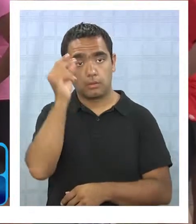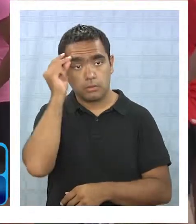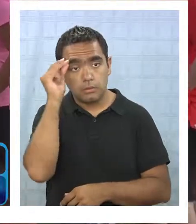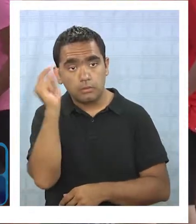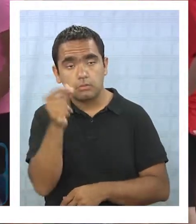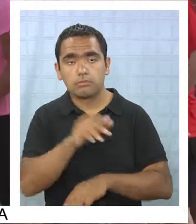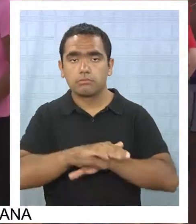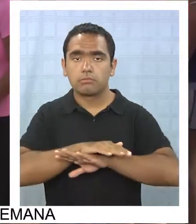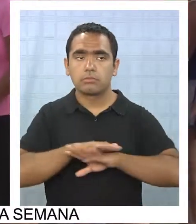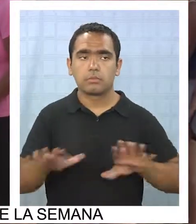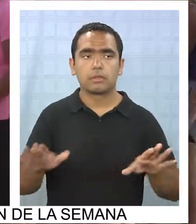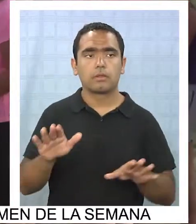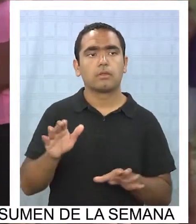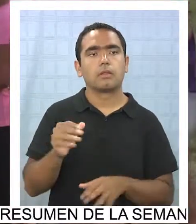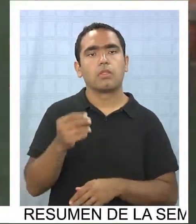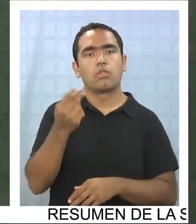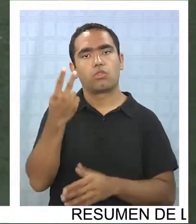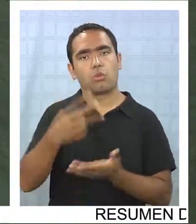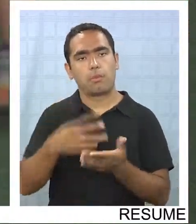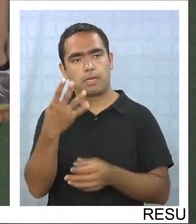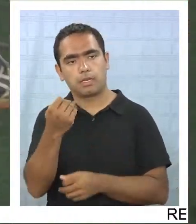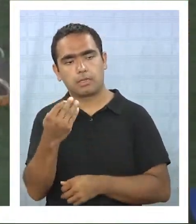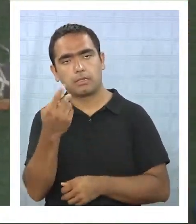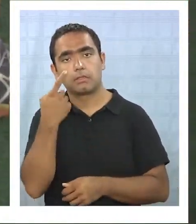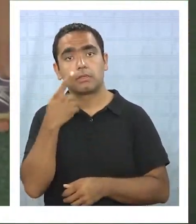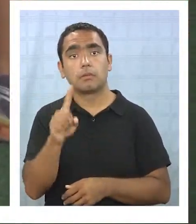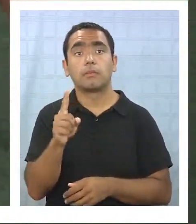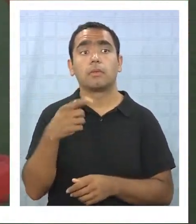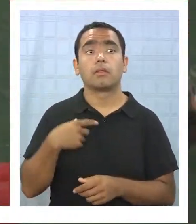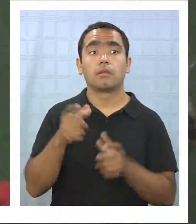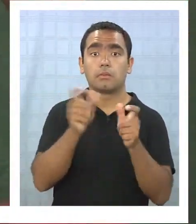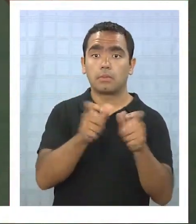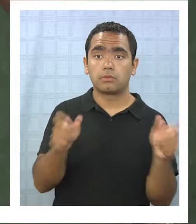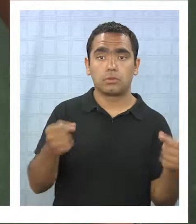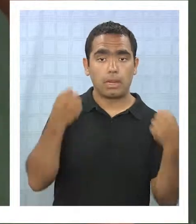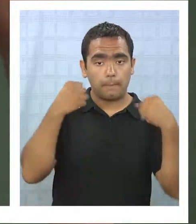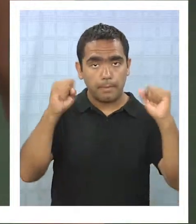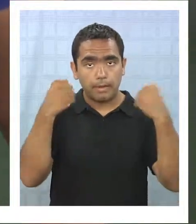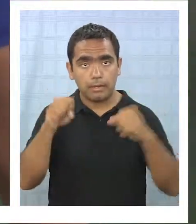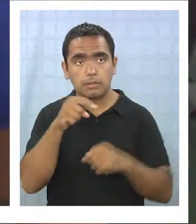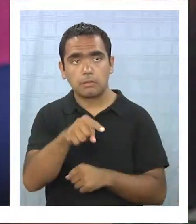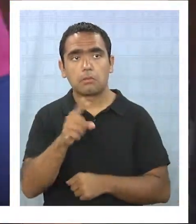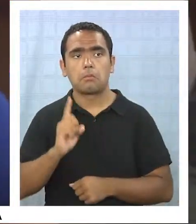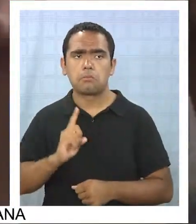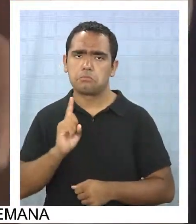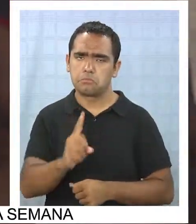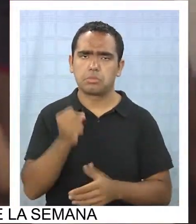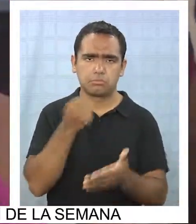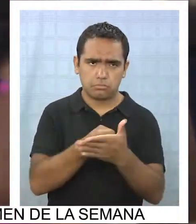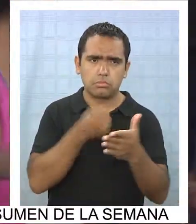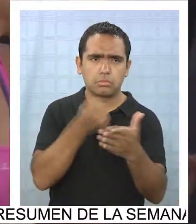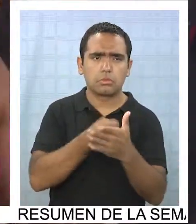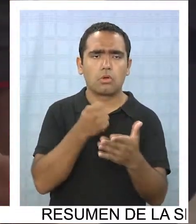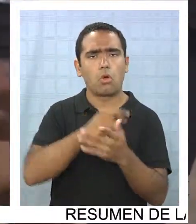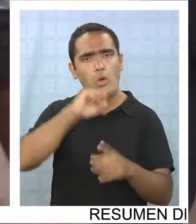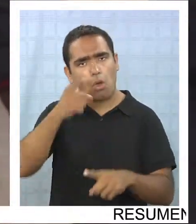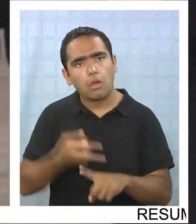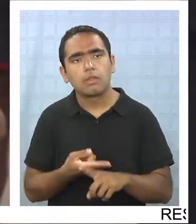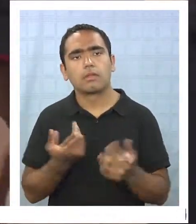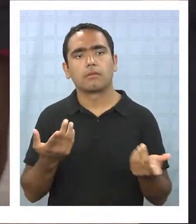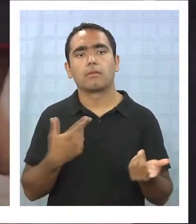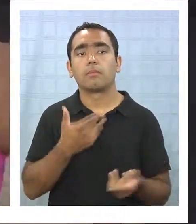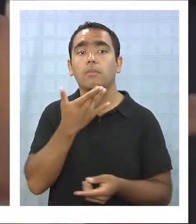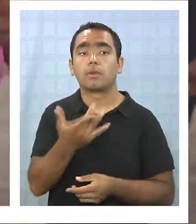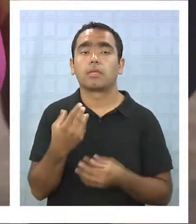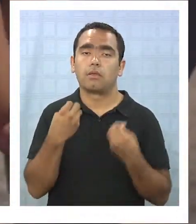dejó de funcionar a fines del 2014, pero quienes entrenaban allí no dejaron de insistir en su reinstalación,